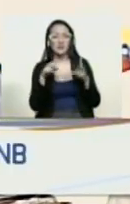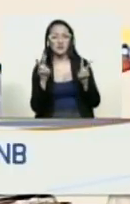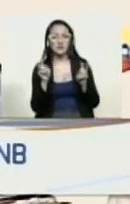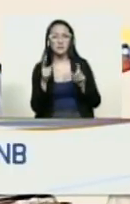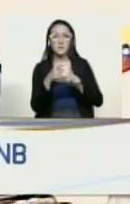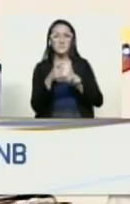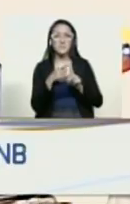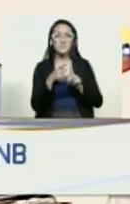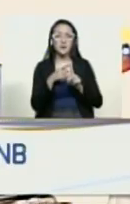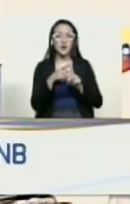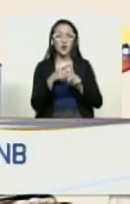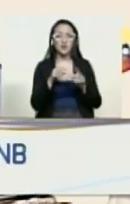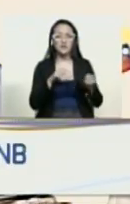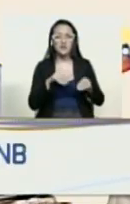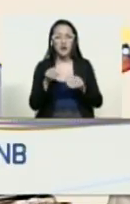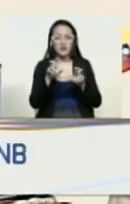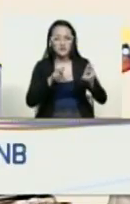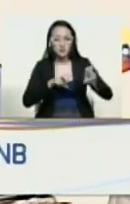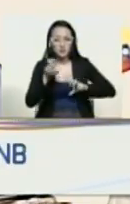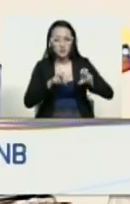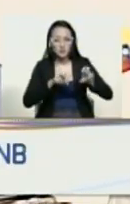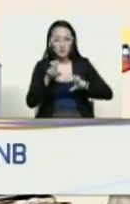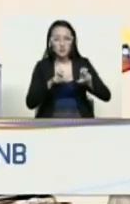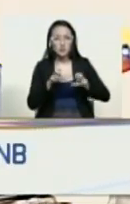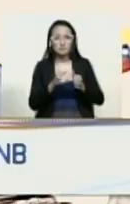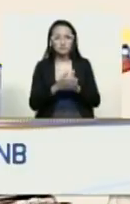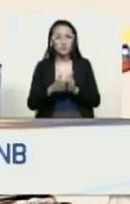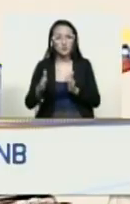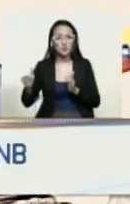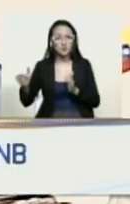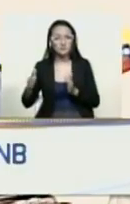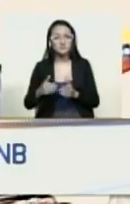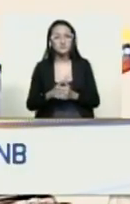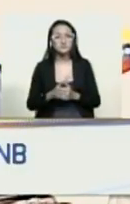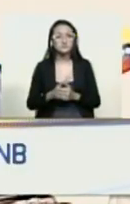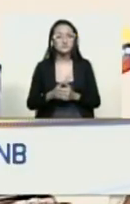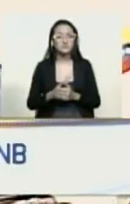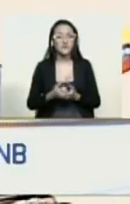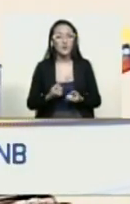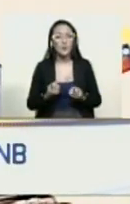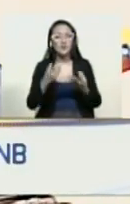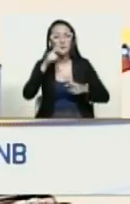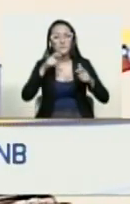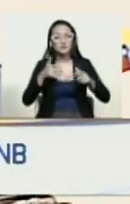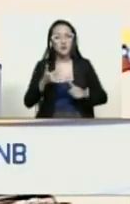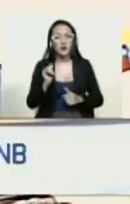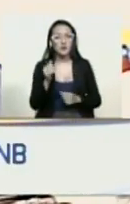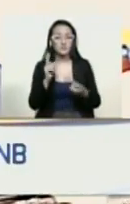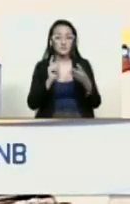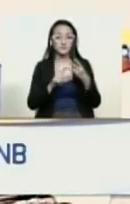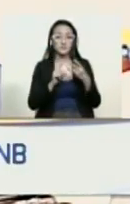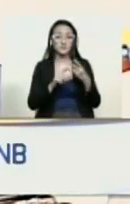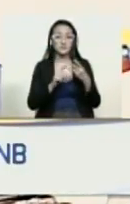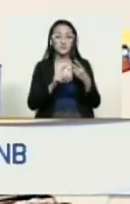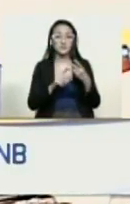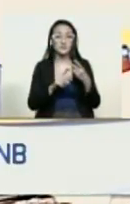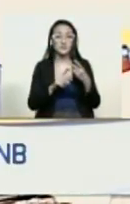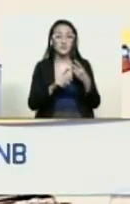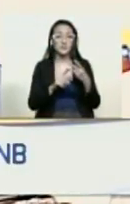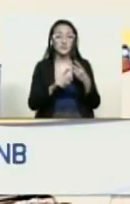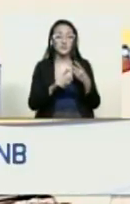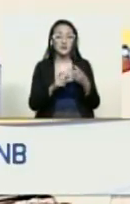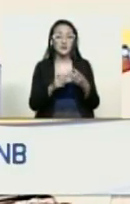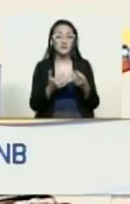primer lugar, la topografía de esa extensión territorial. En segundo lugar, la densidad de la población. Y en tercer lugar, la